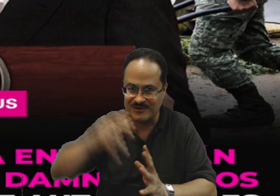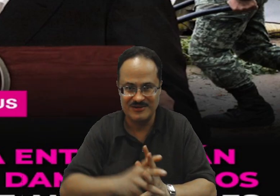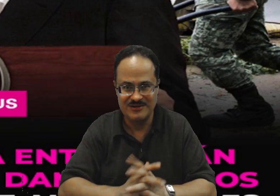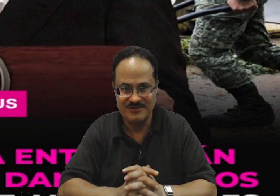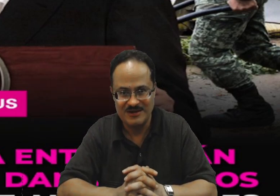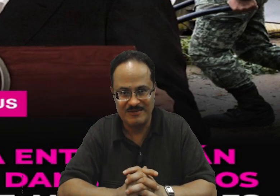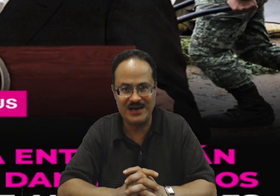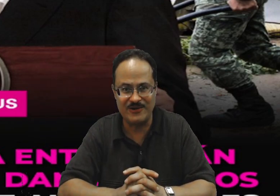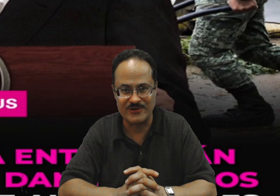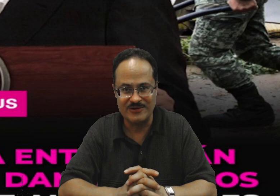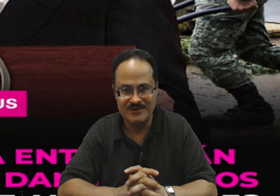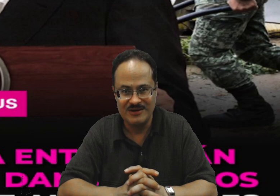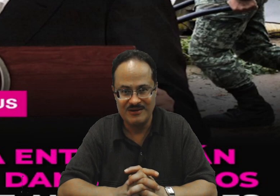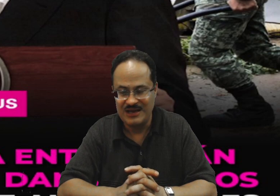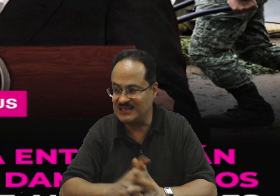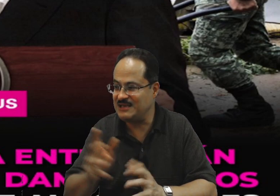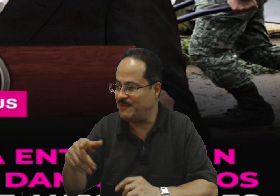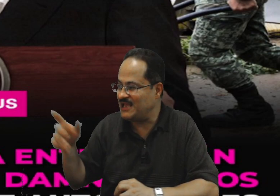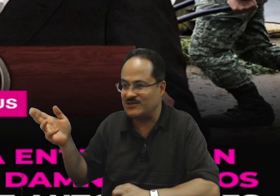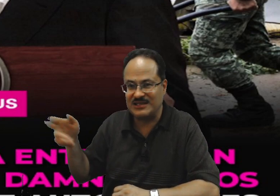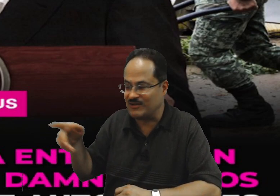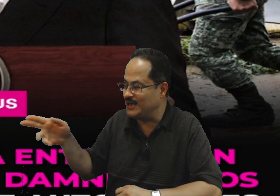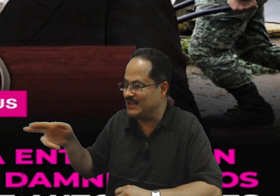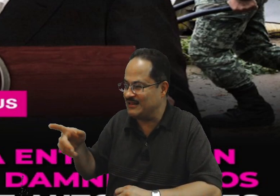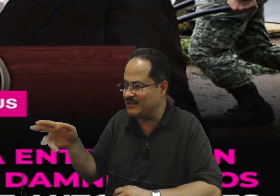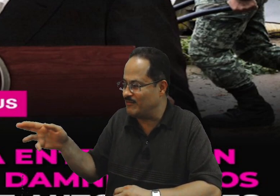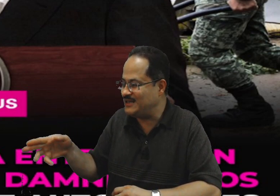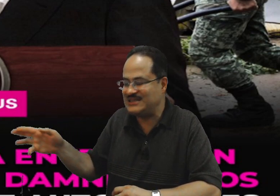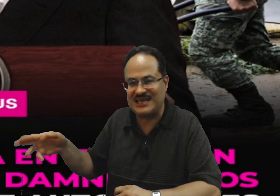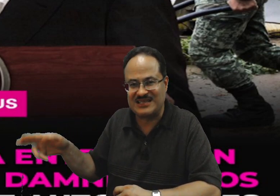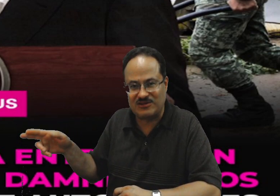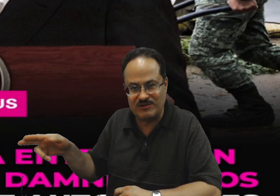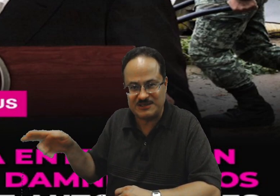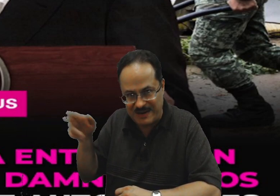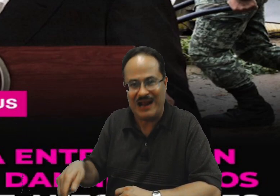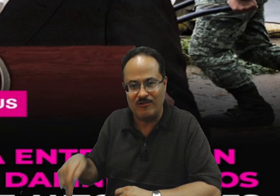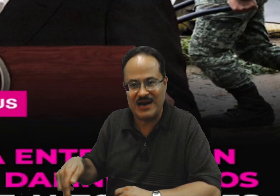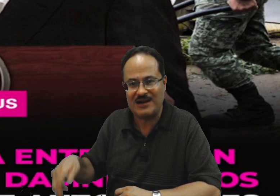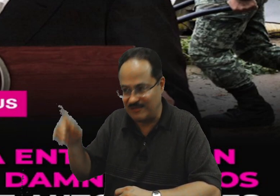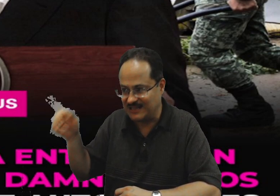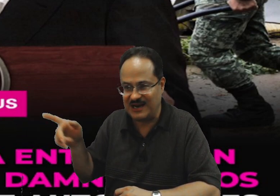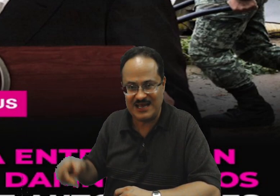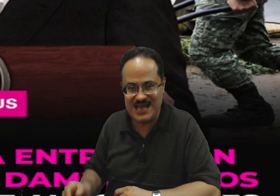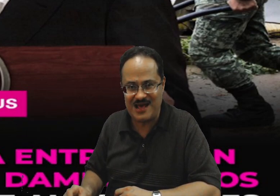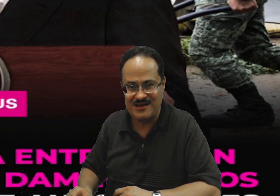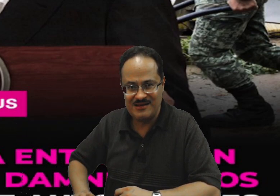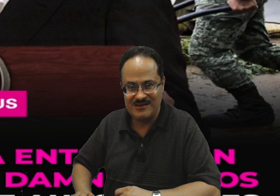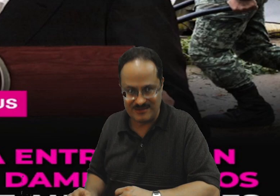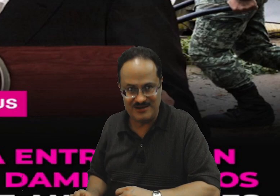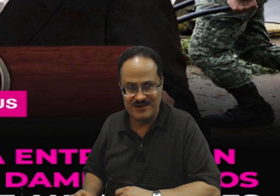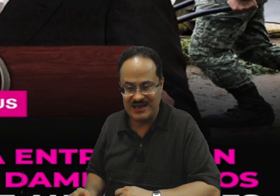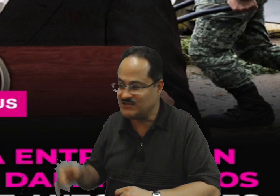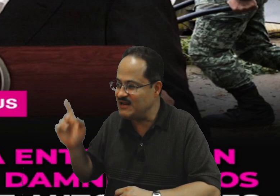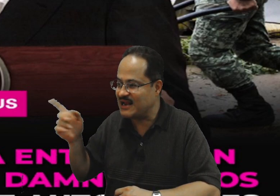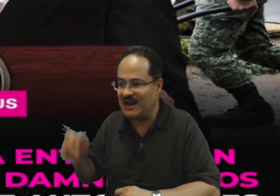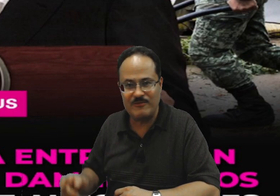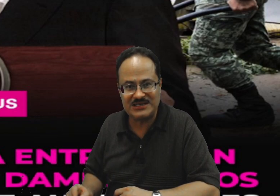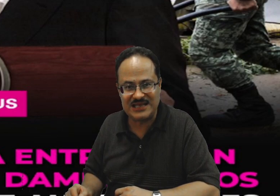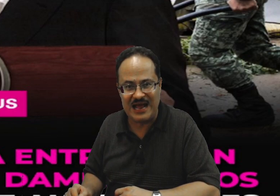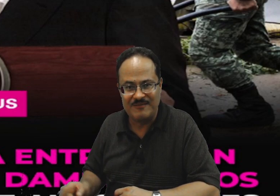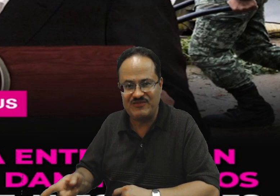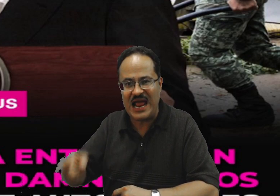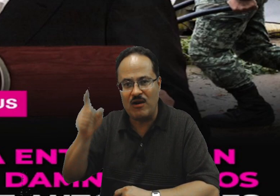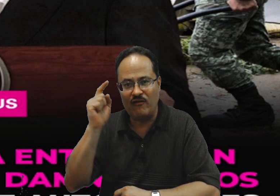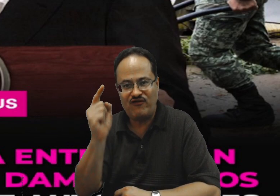gorro vale gorro el simple hecho de de tomar estas actitudes para lucrar con la tragedia es una Clara